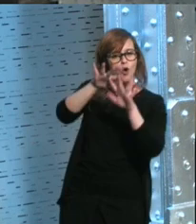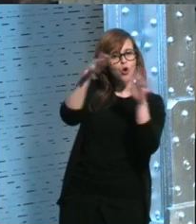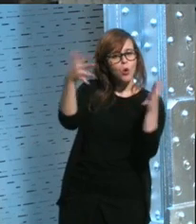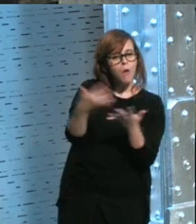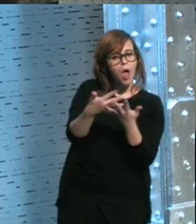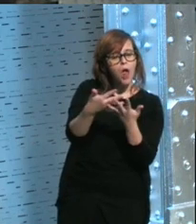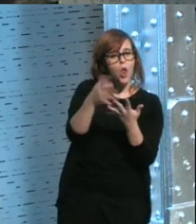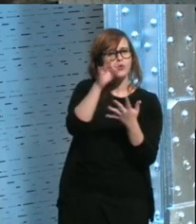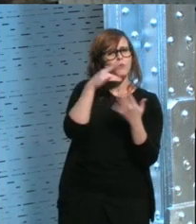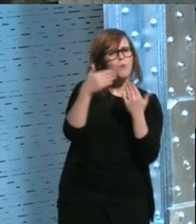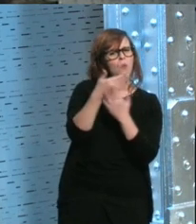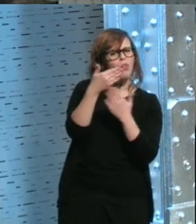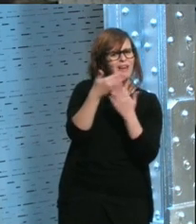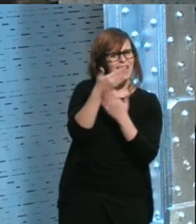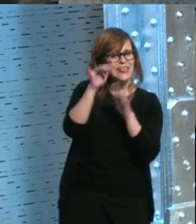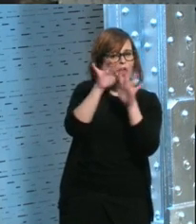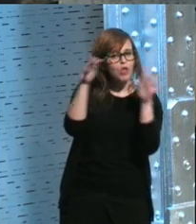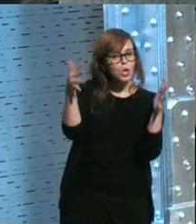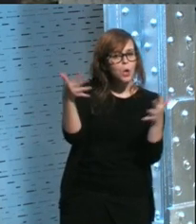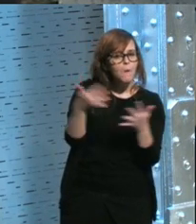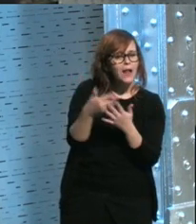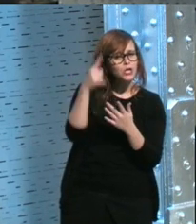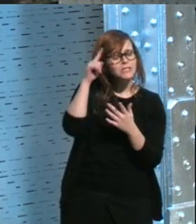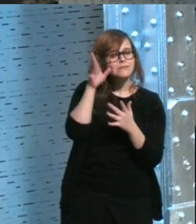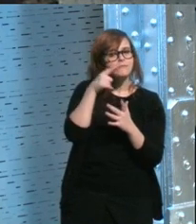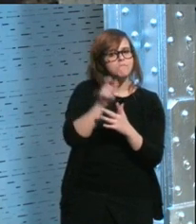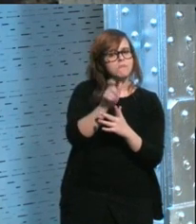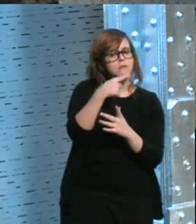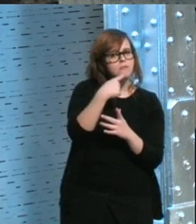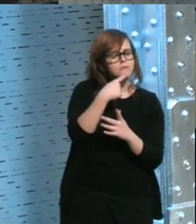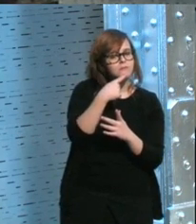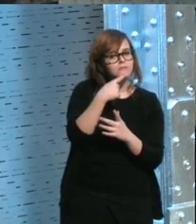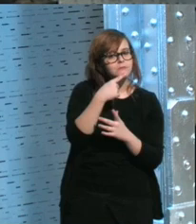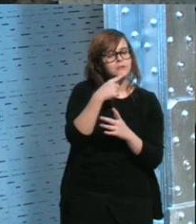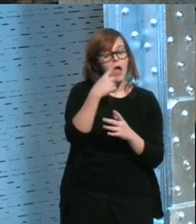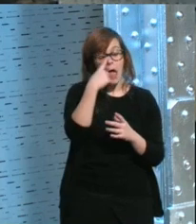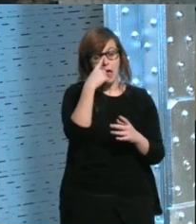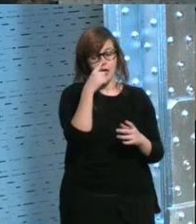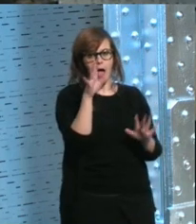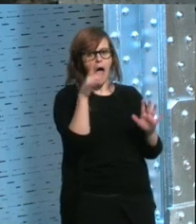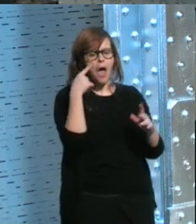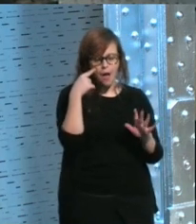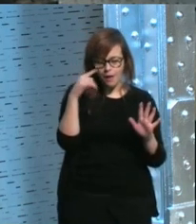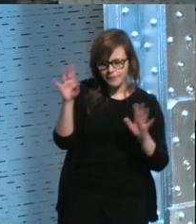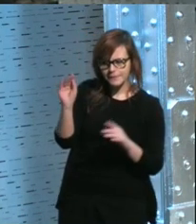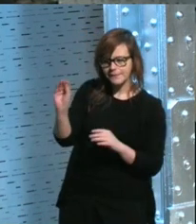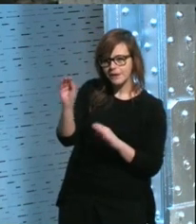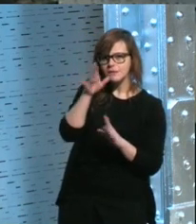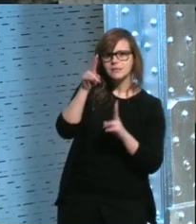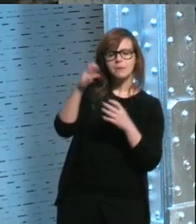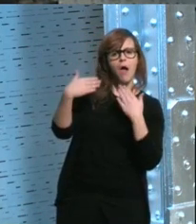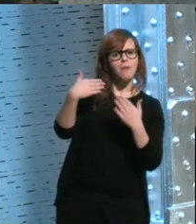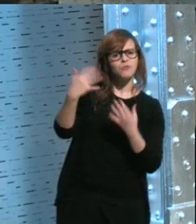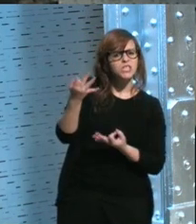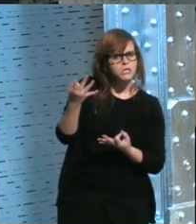la modernidad es global. Me ha parecido antes que introducías este elemento. Entonces, mi idea ¿De qué estamos hablando? Entonces,